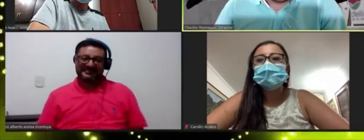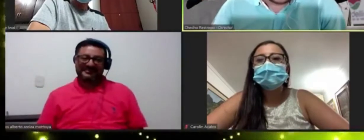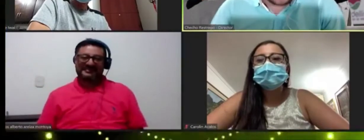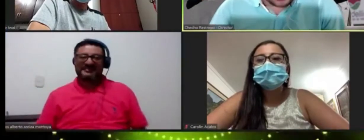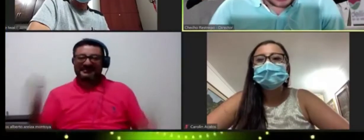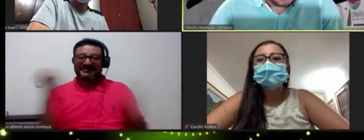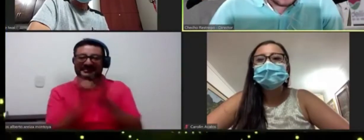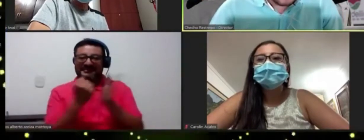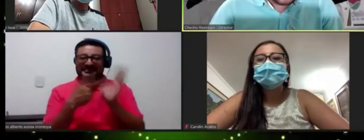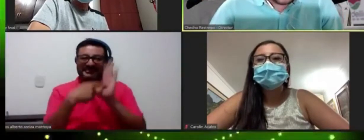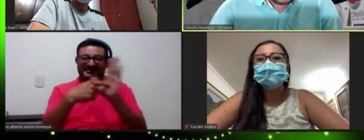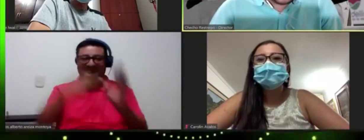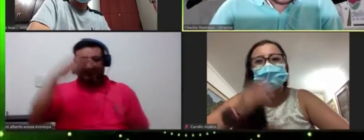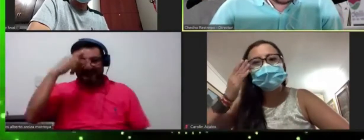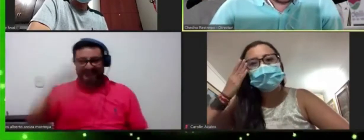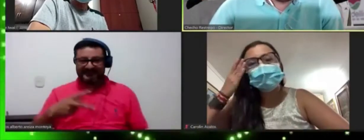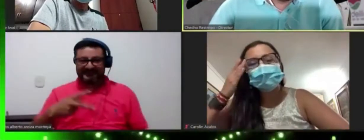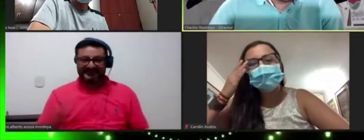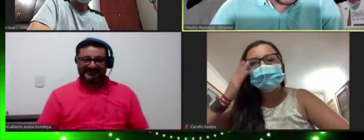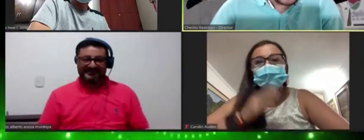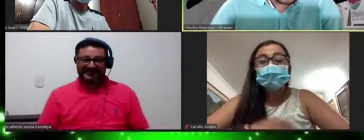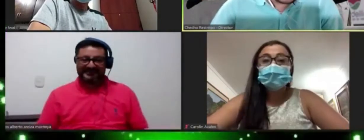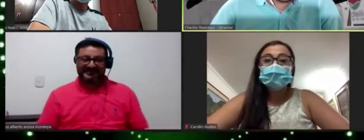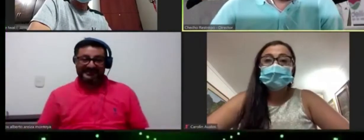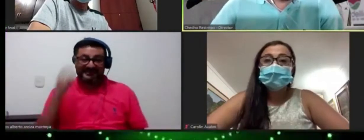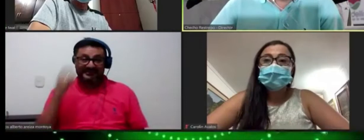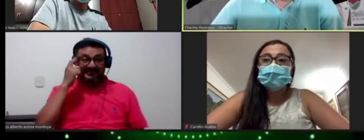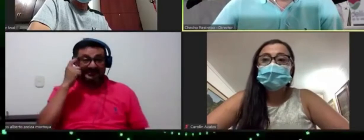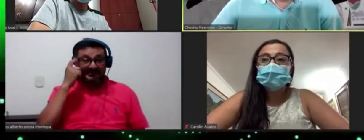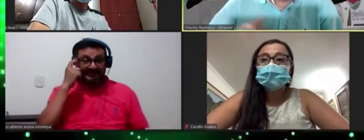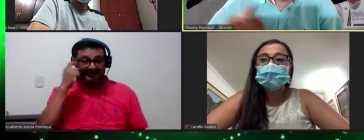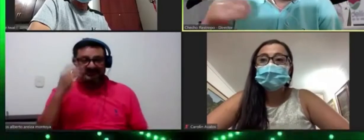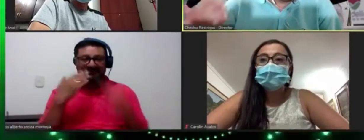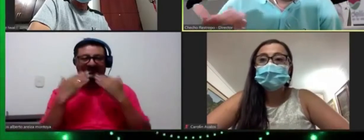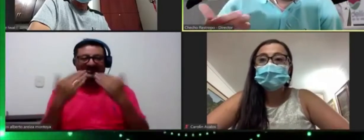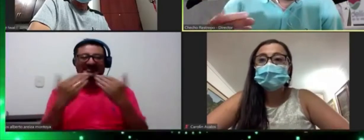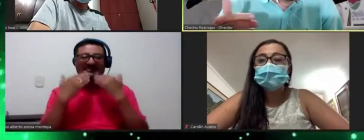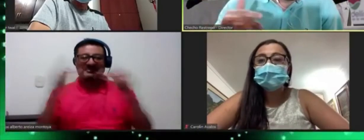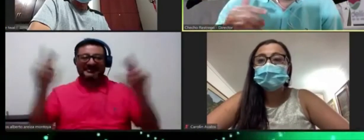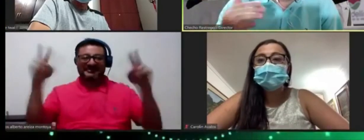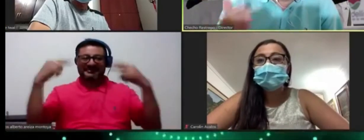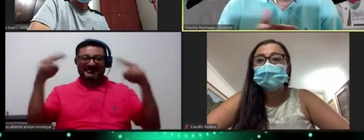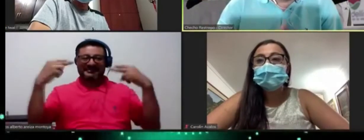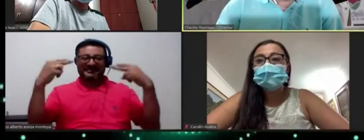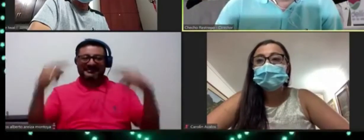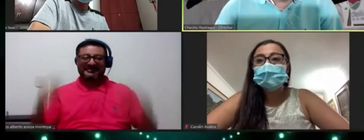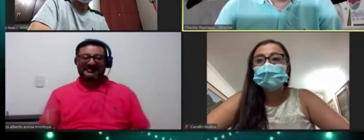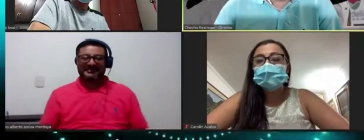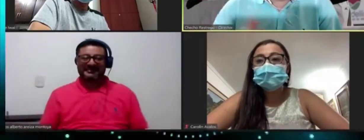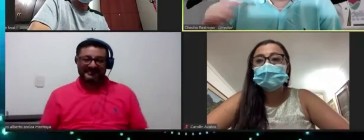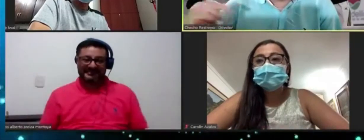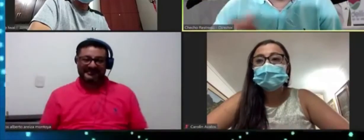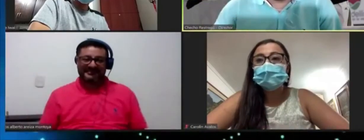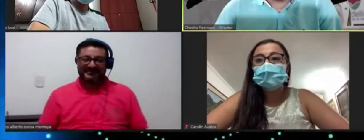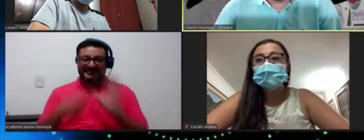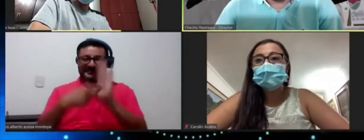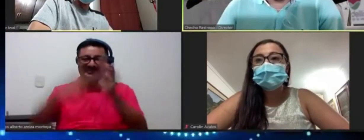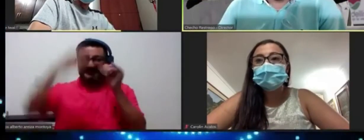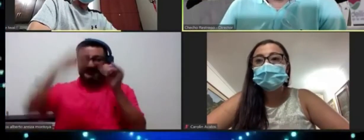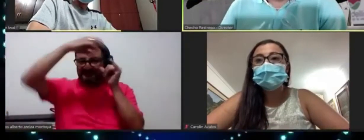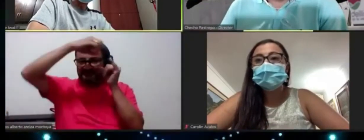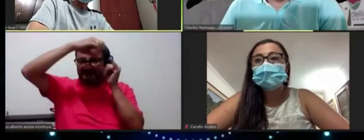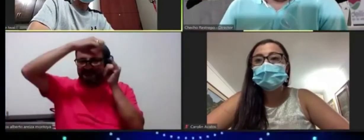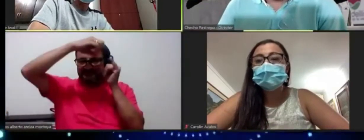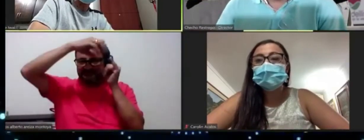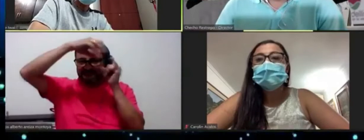una historia. Muchas gracias a todos los televidentes. Recuerden multiplicar este programa, ya estará colgado también